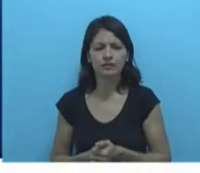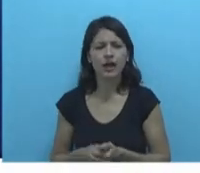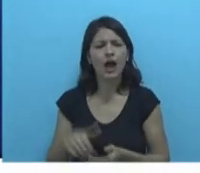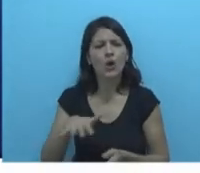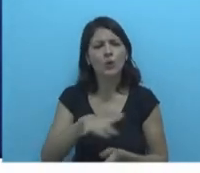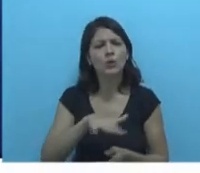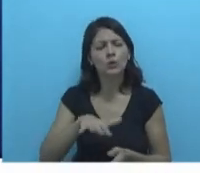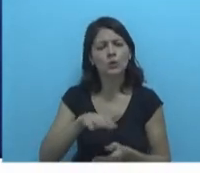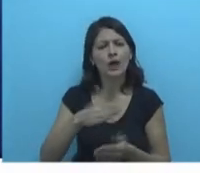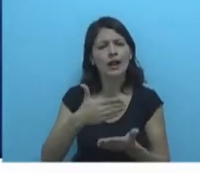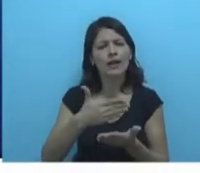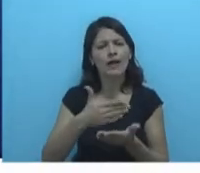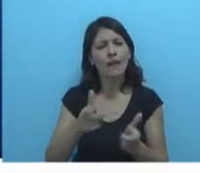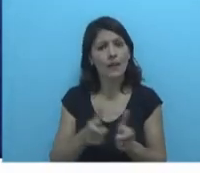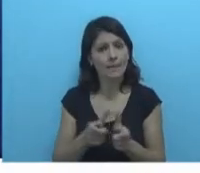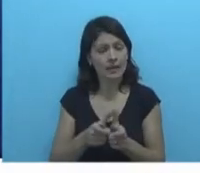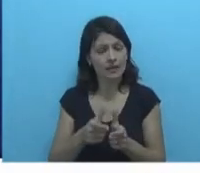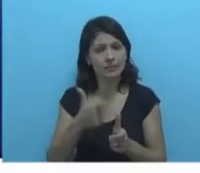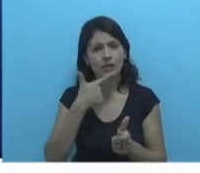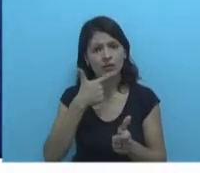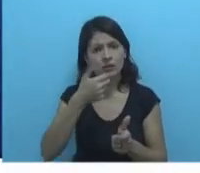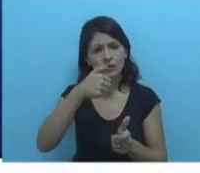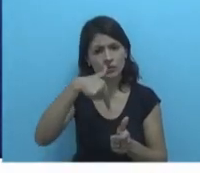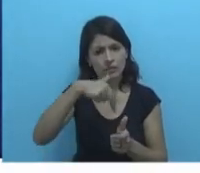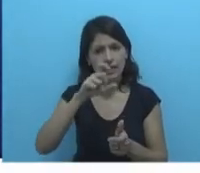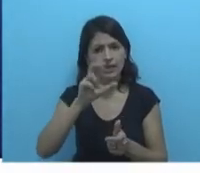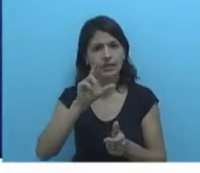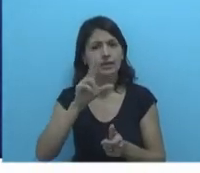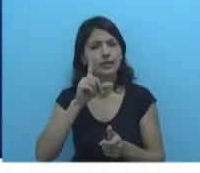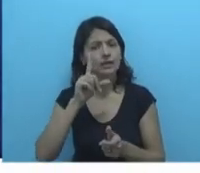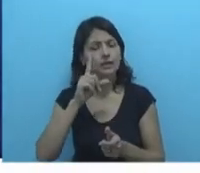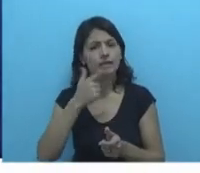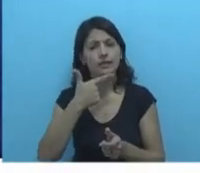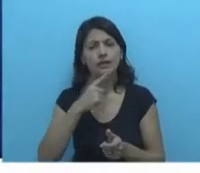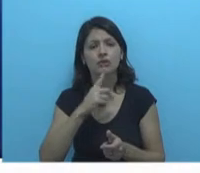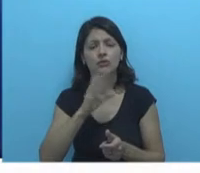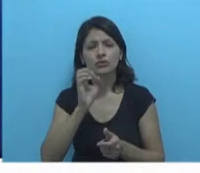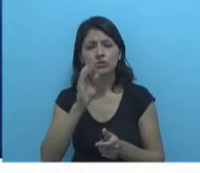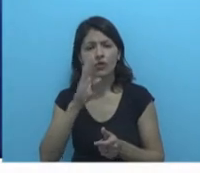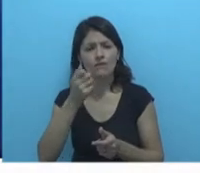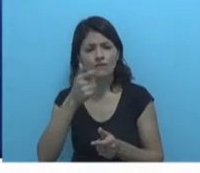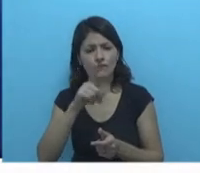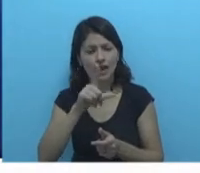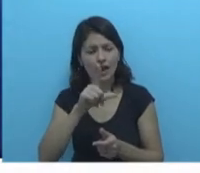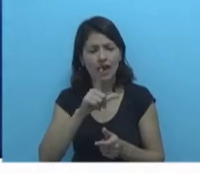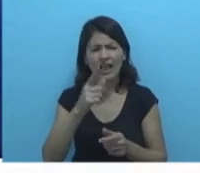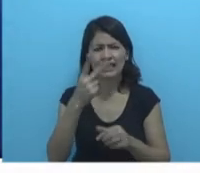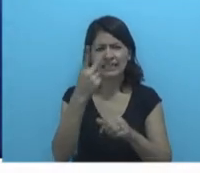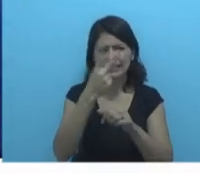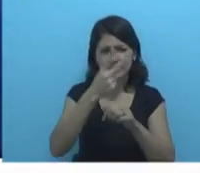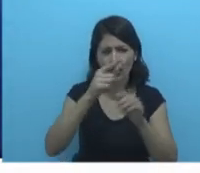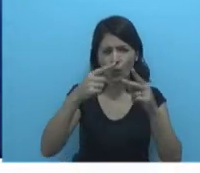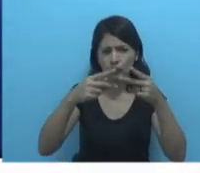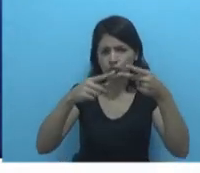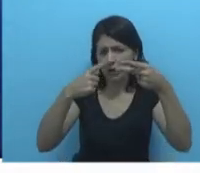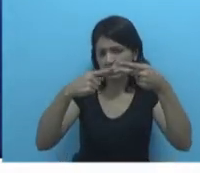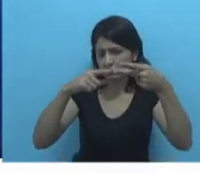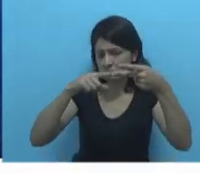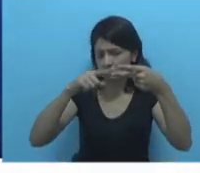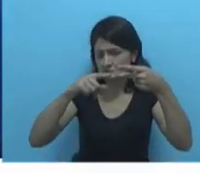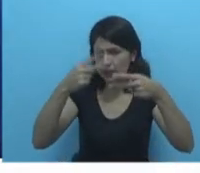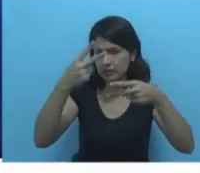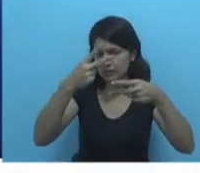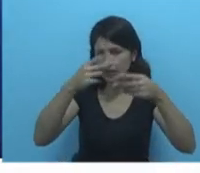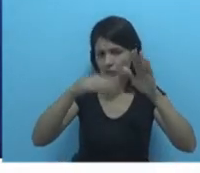el de mayor cantidad de cabezas de ganado en la provincia y el segundo a nivel nacional. Y cuando